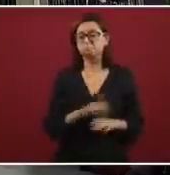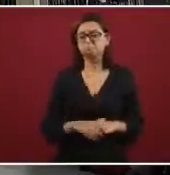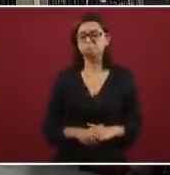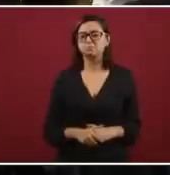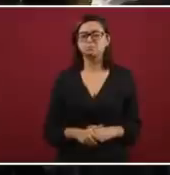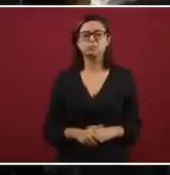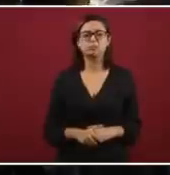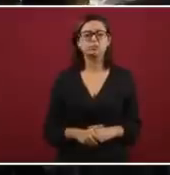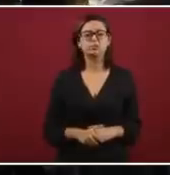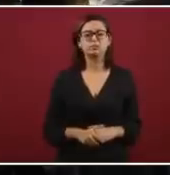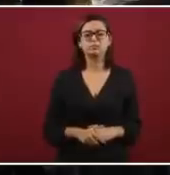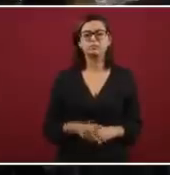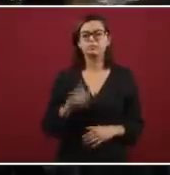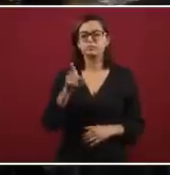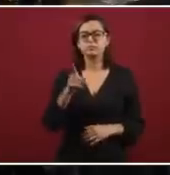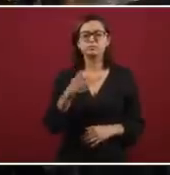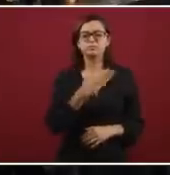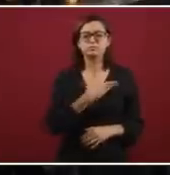Presidente, buenos días.